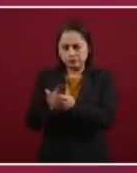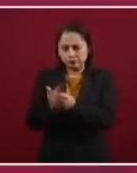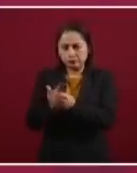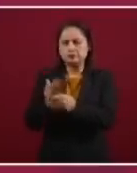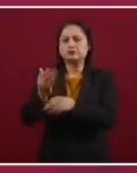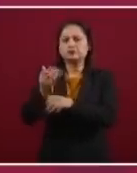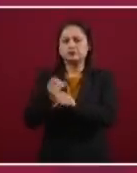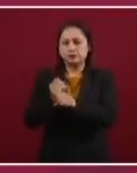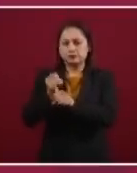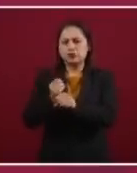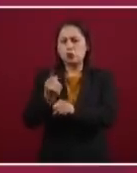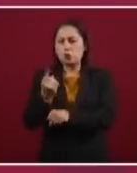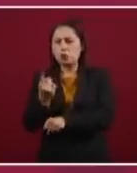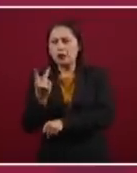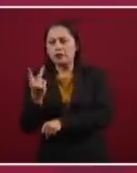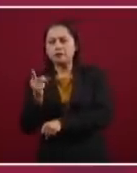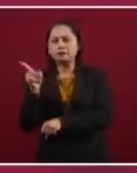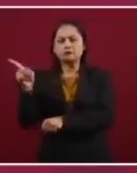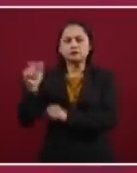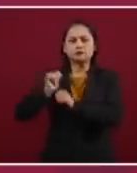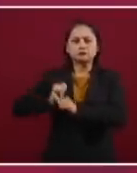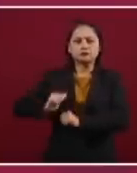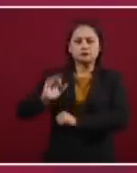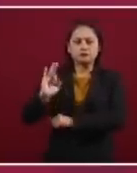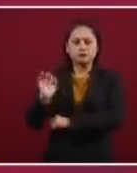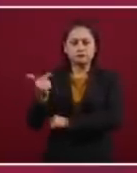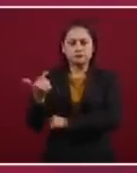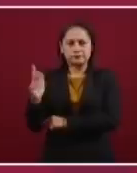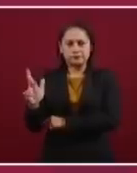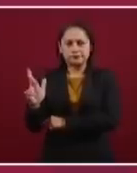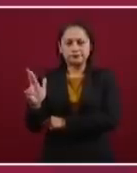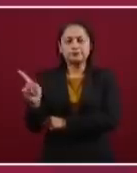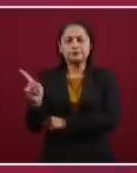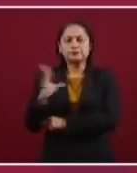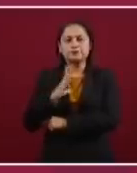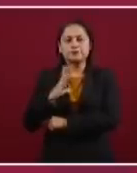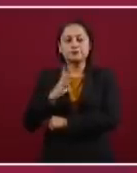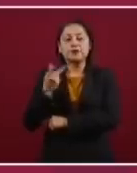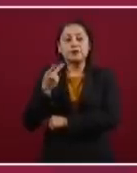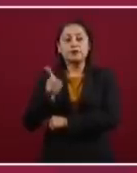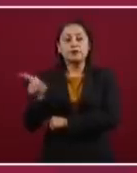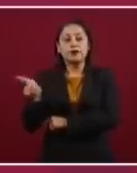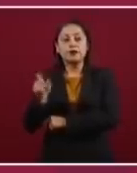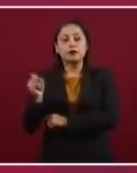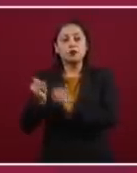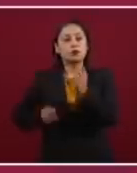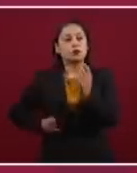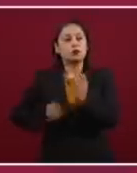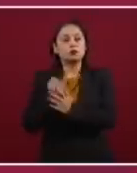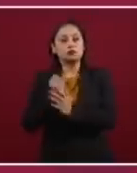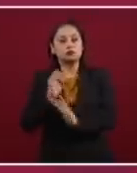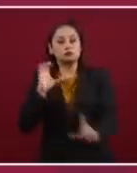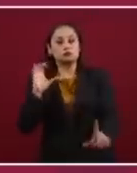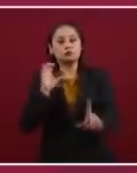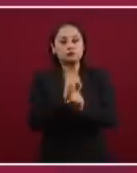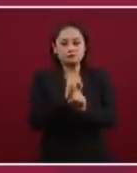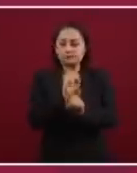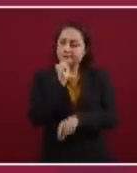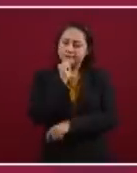en la fiscalía general pero que no hay orden de aprehensión o sea esto que